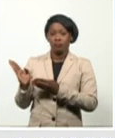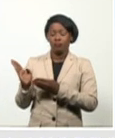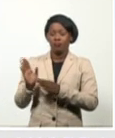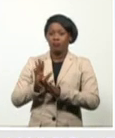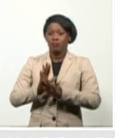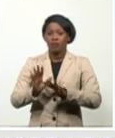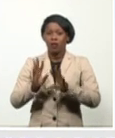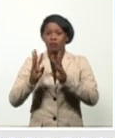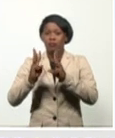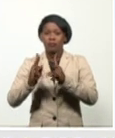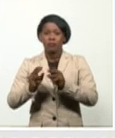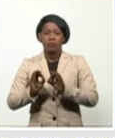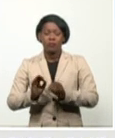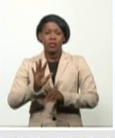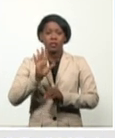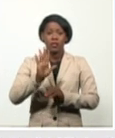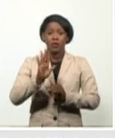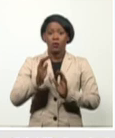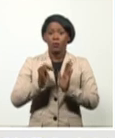de